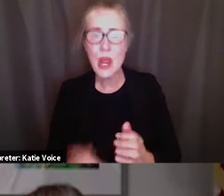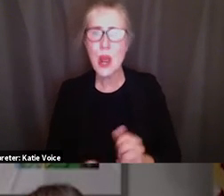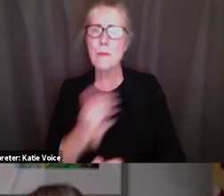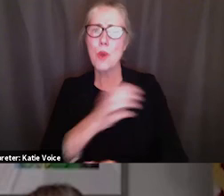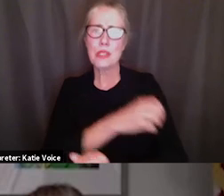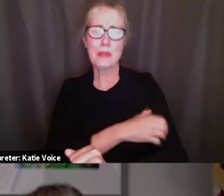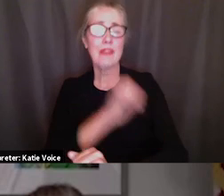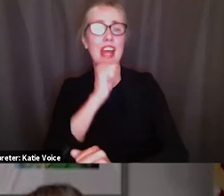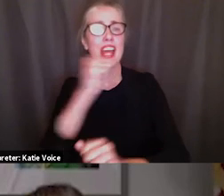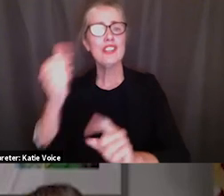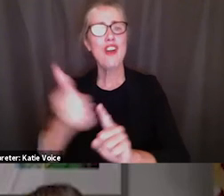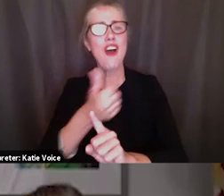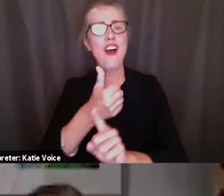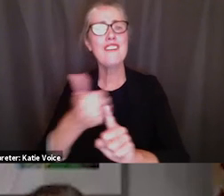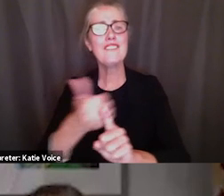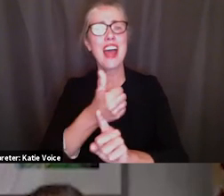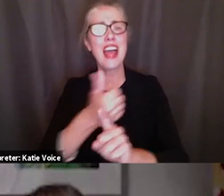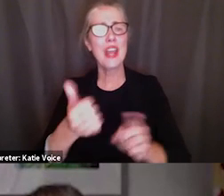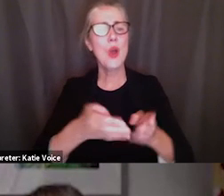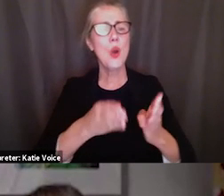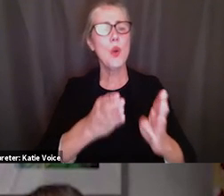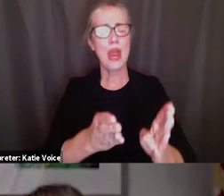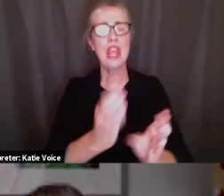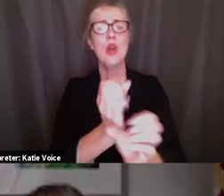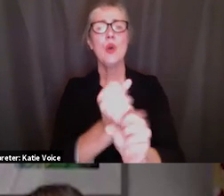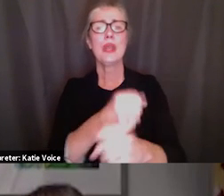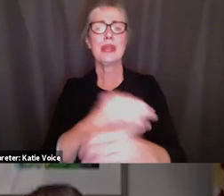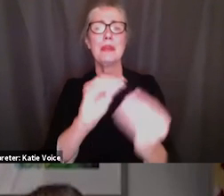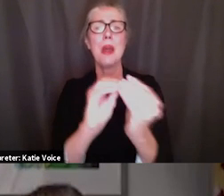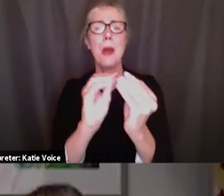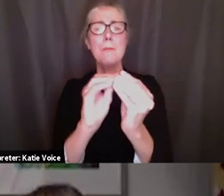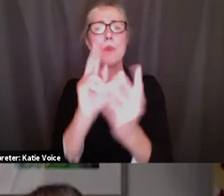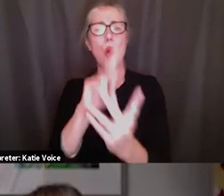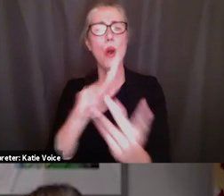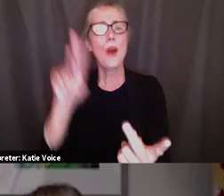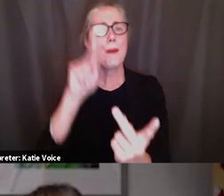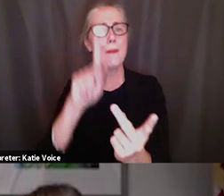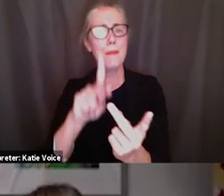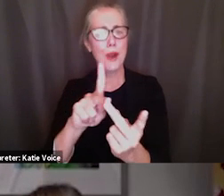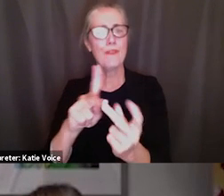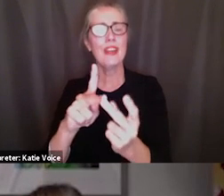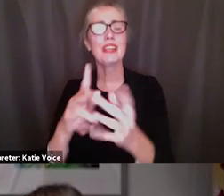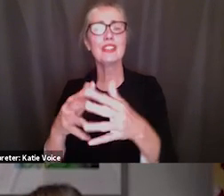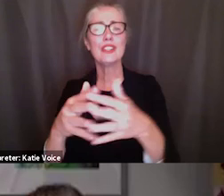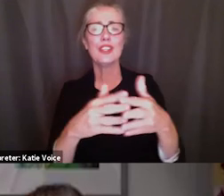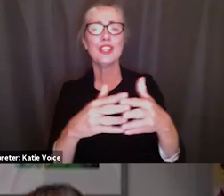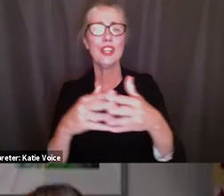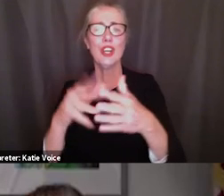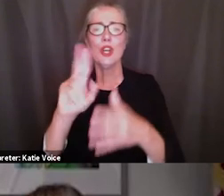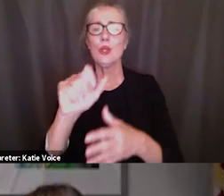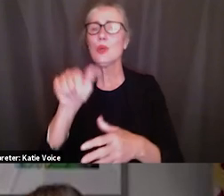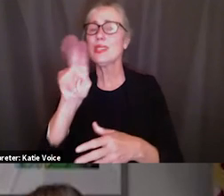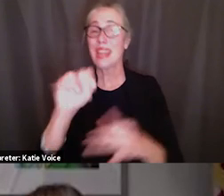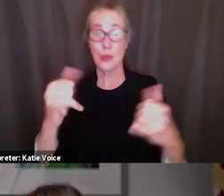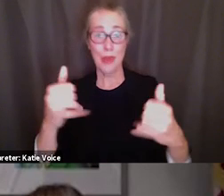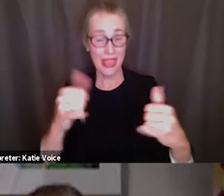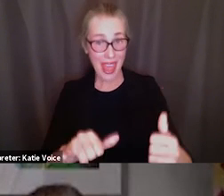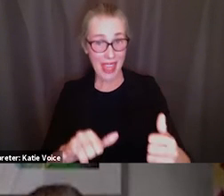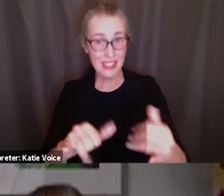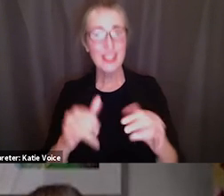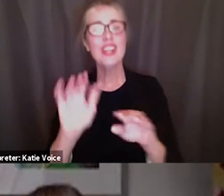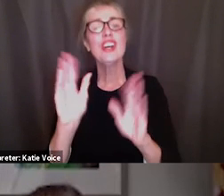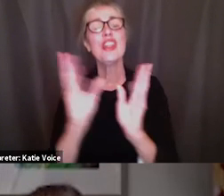la forma no violenta más poderosa que tenemos para crear una unión perfecta. Y con esto, la reunión del Distrito Escolar